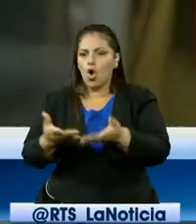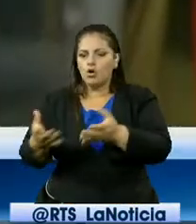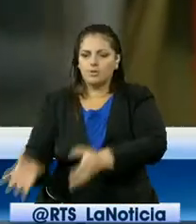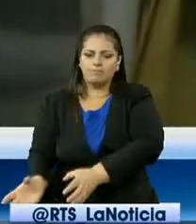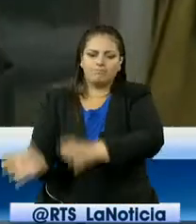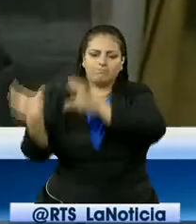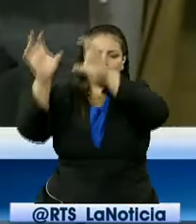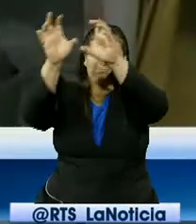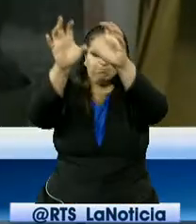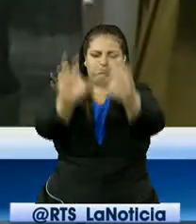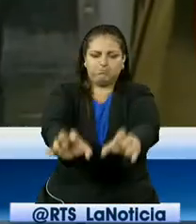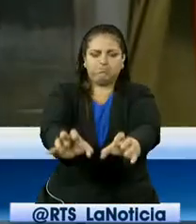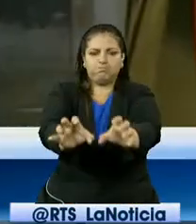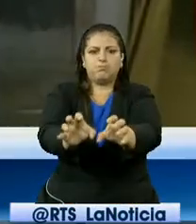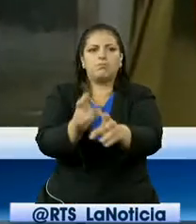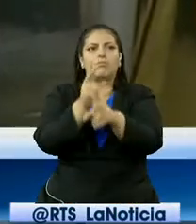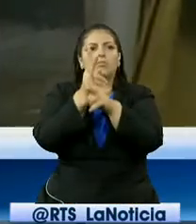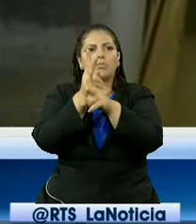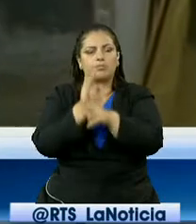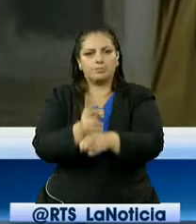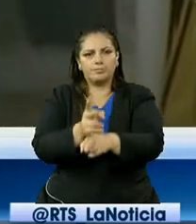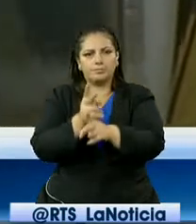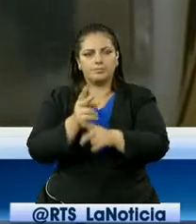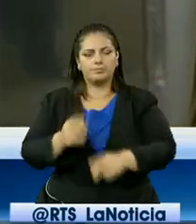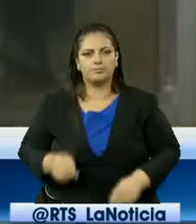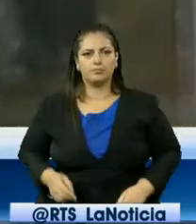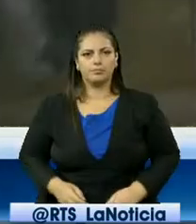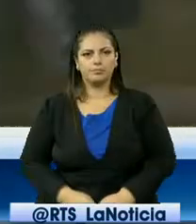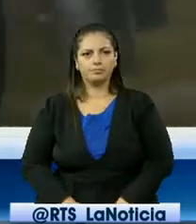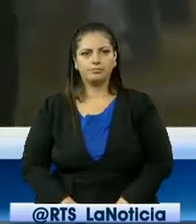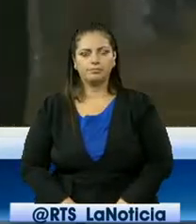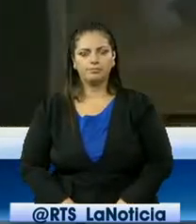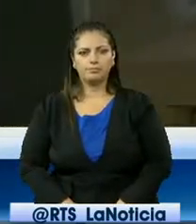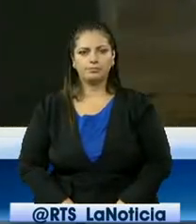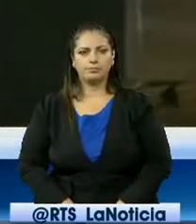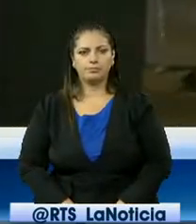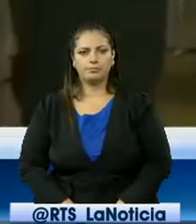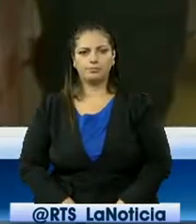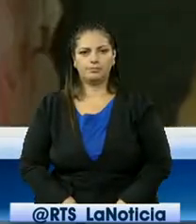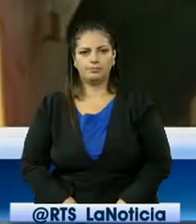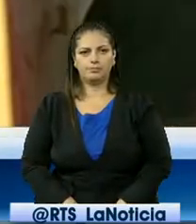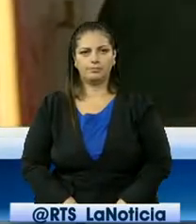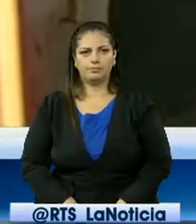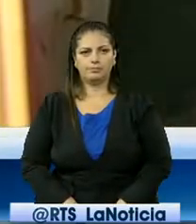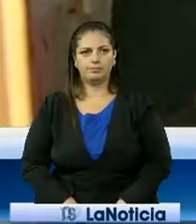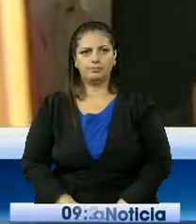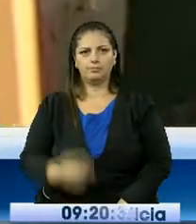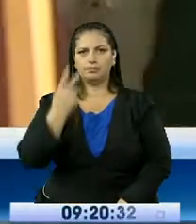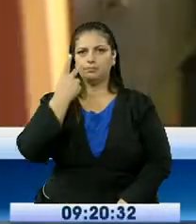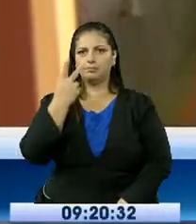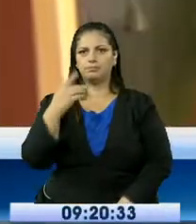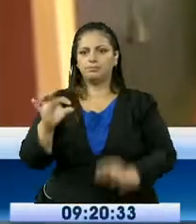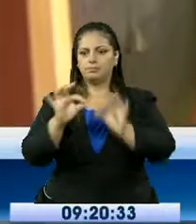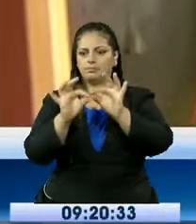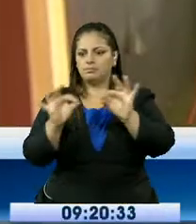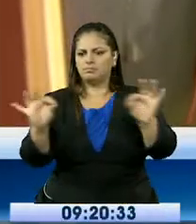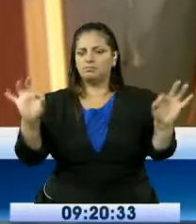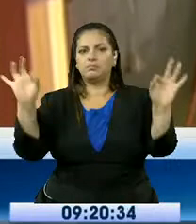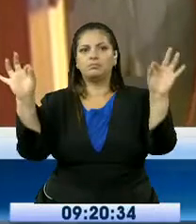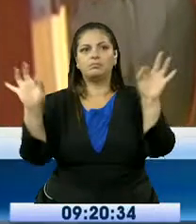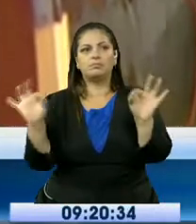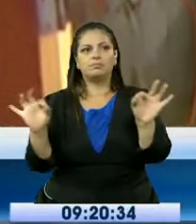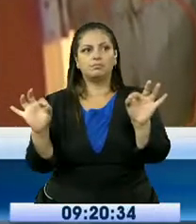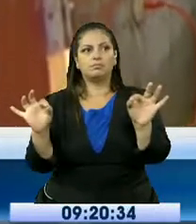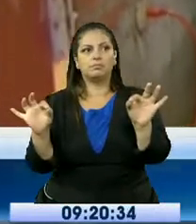de elevar allí y colocar el refrigerador. Ahora, por acá vemos incluso las conexiones eléctricas que se encuentran